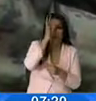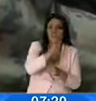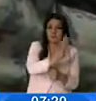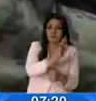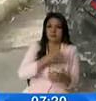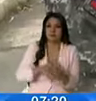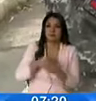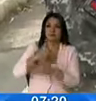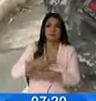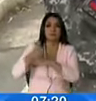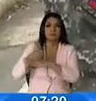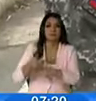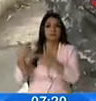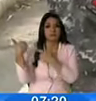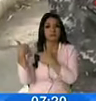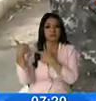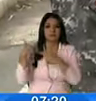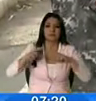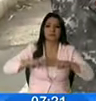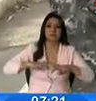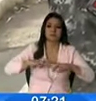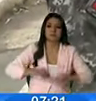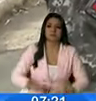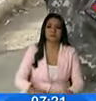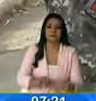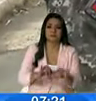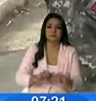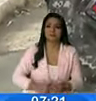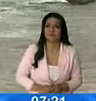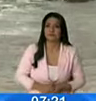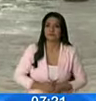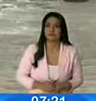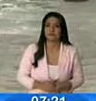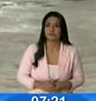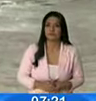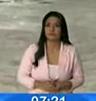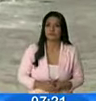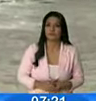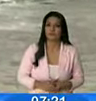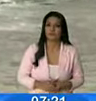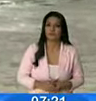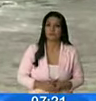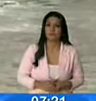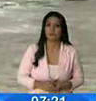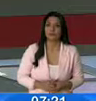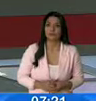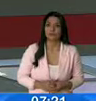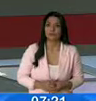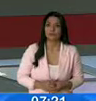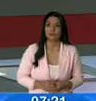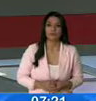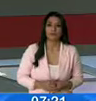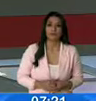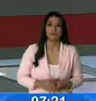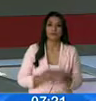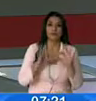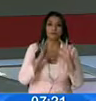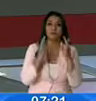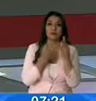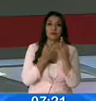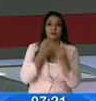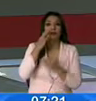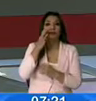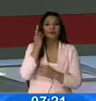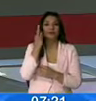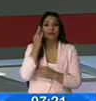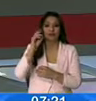las autoridades competentes llevan adelante las investigaciones respectivas, informó Javier Rosero. Los familiares de Katy y Oscar,